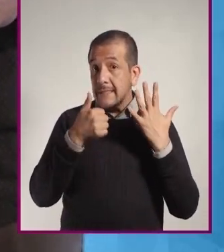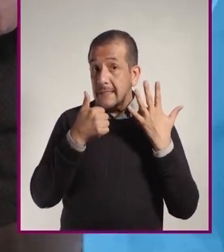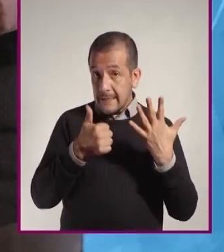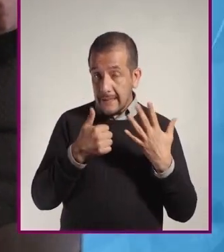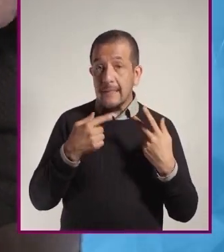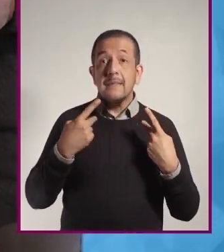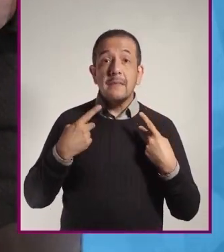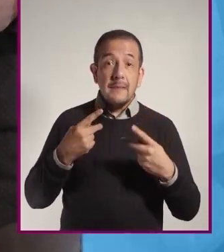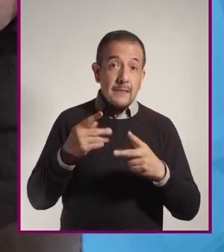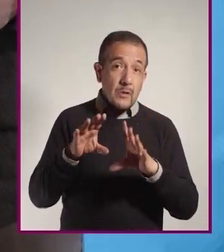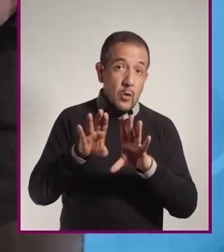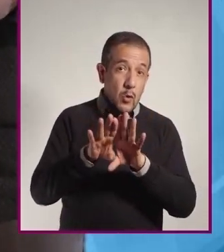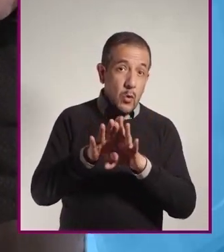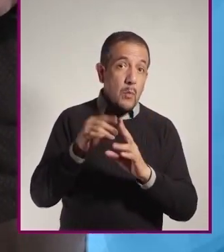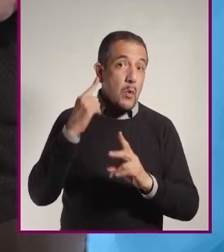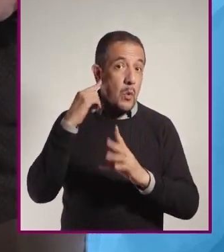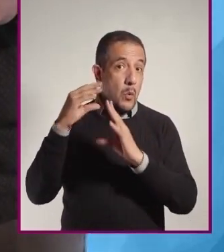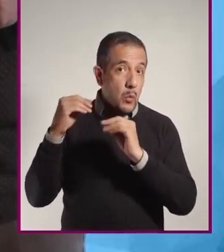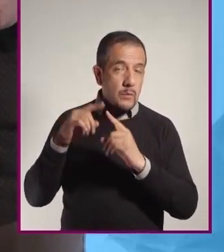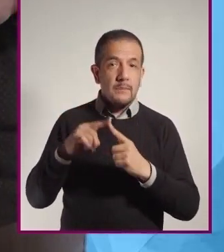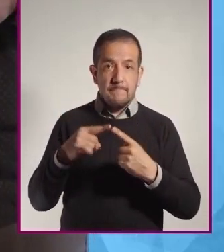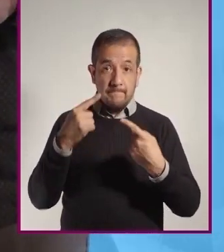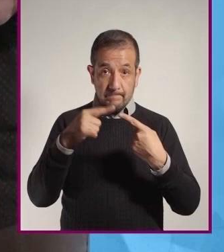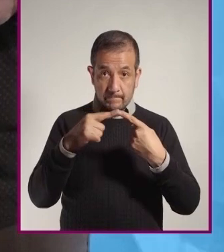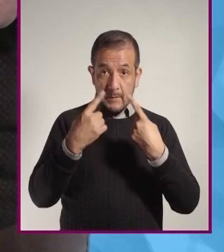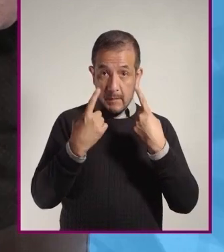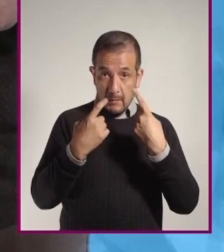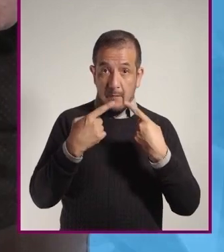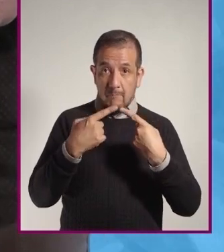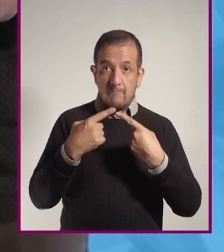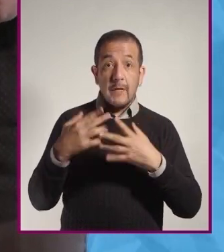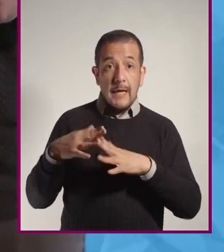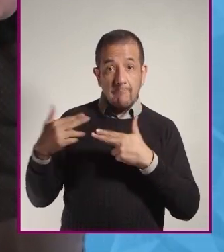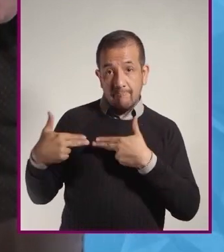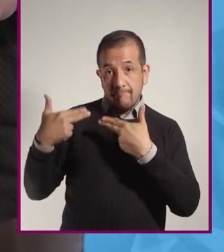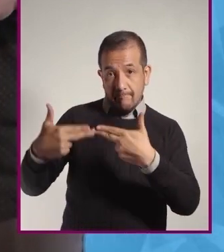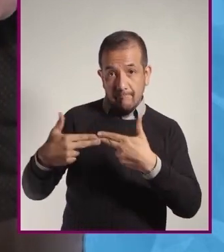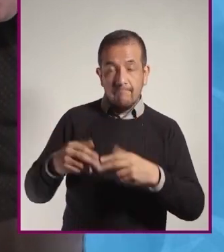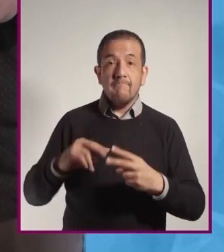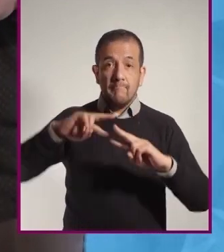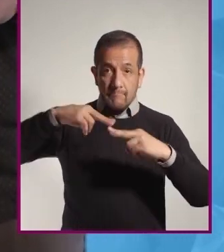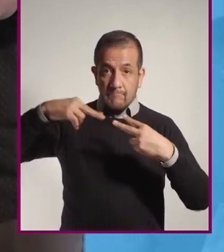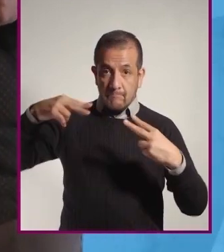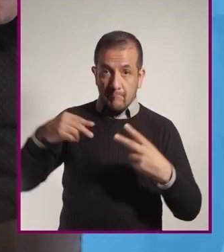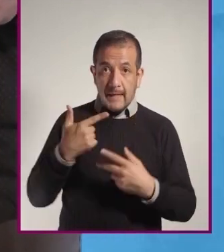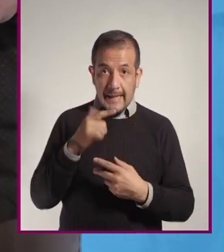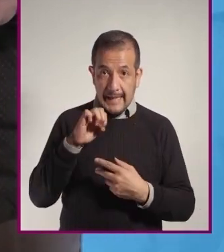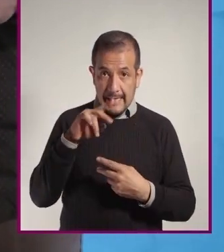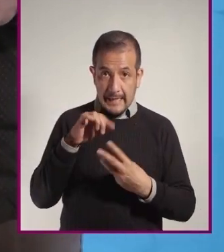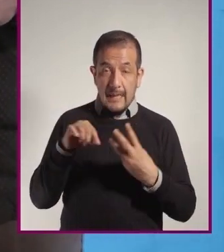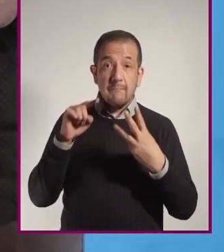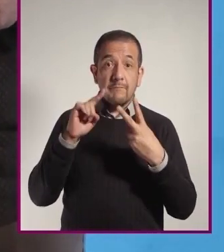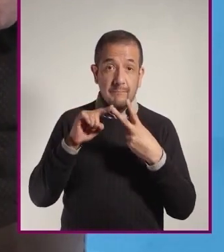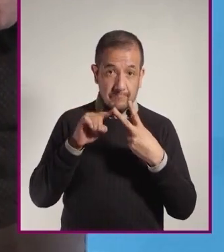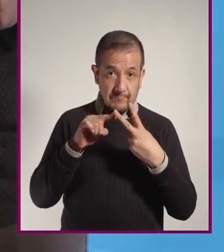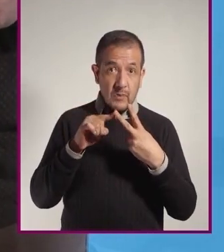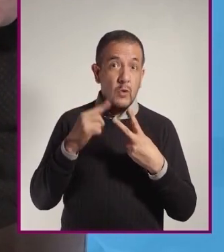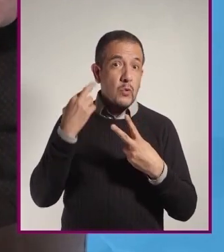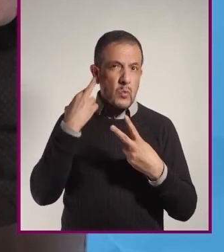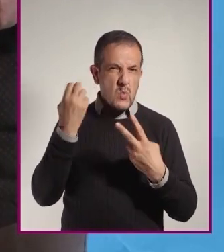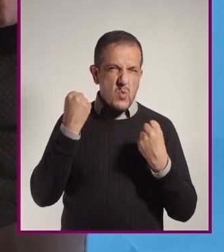comunes de la pérdida de la audición. 1. Causas genéticas. 2. La exposición a sonidos